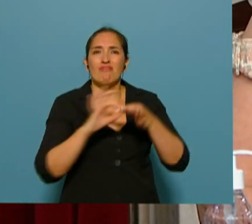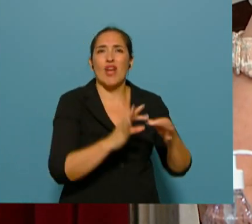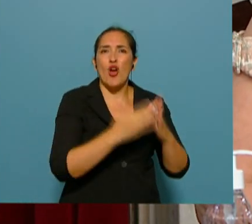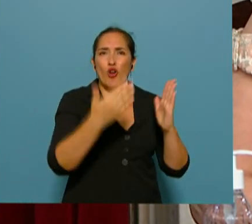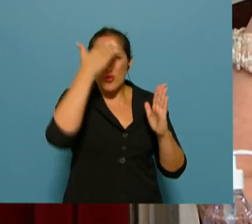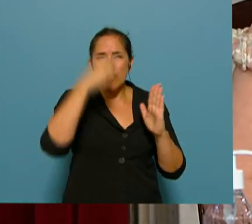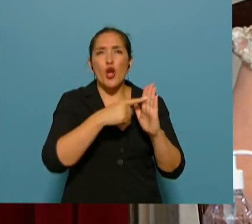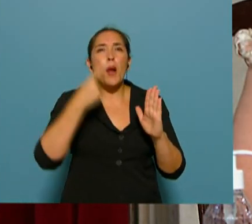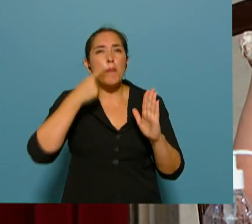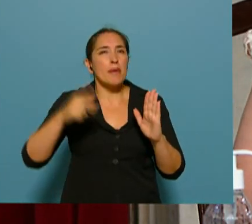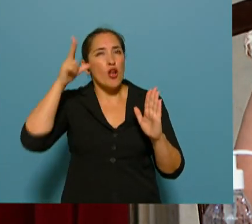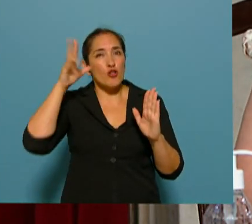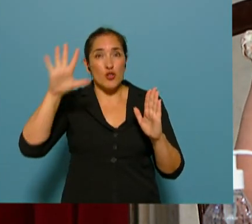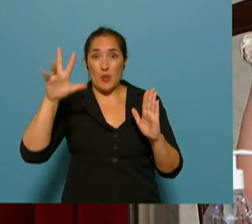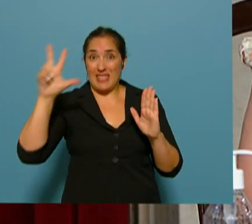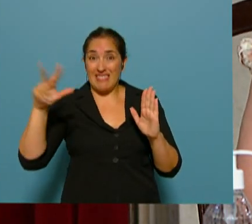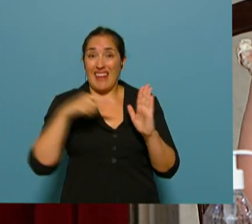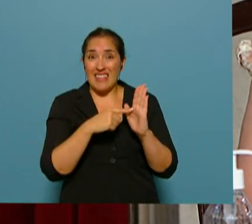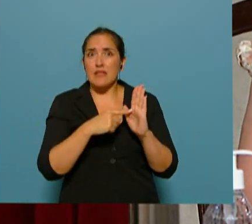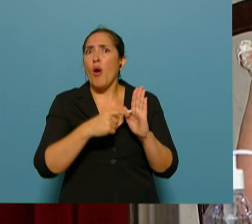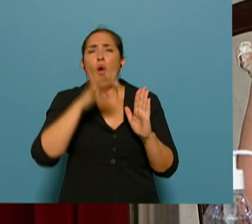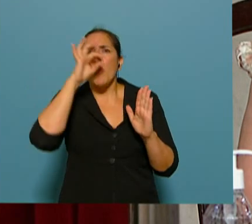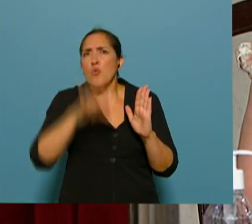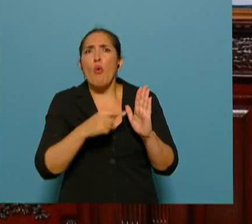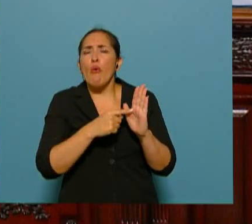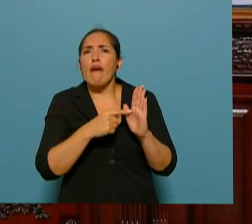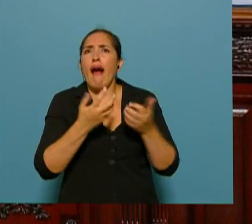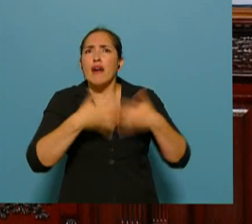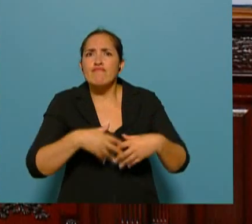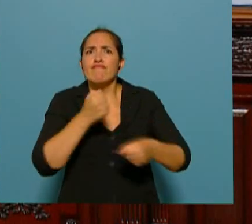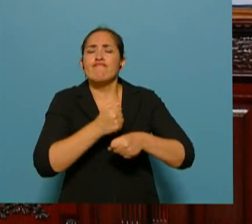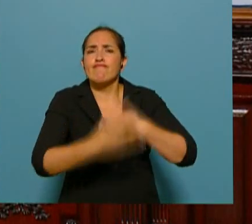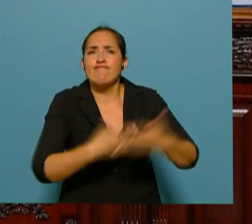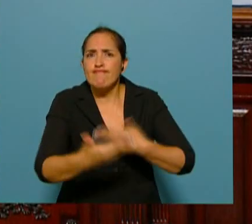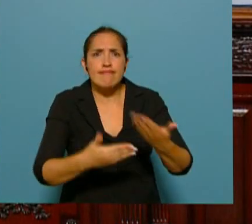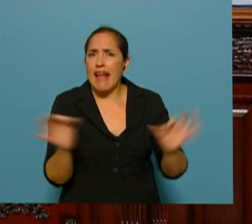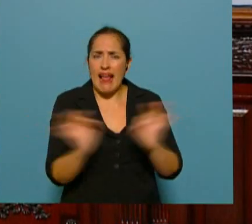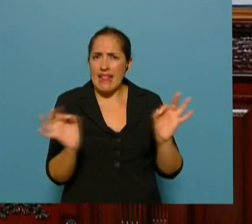Nacional de 1853 que nunca se hizo operativa a nivel federal.